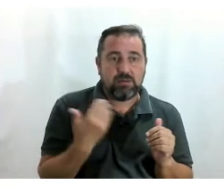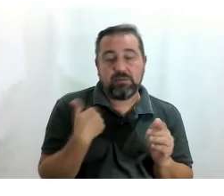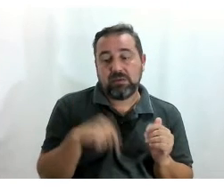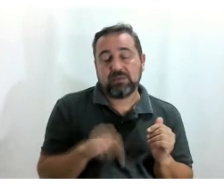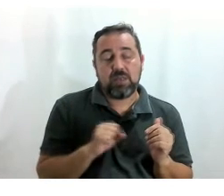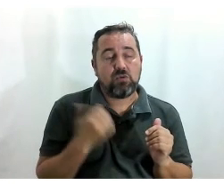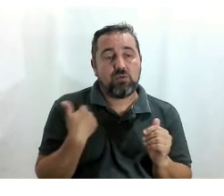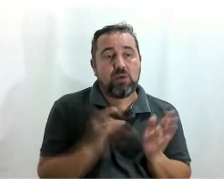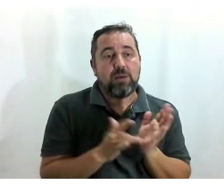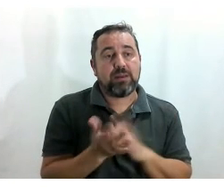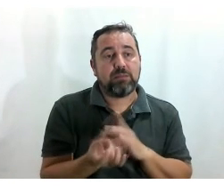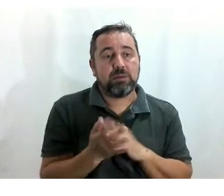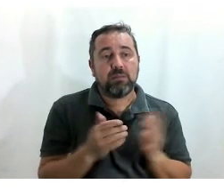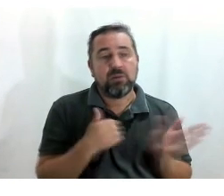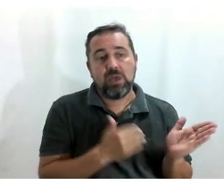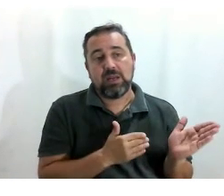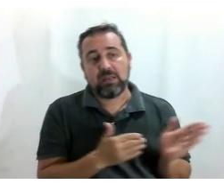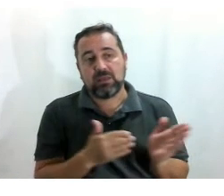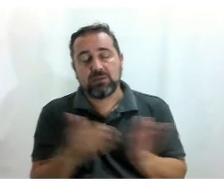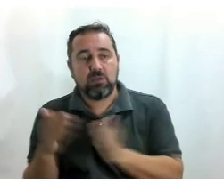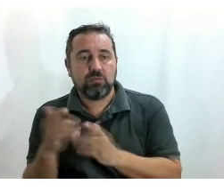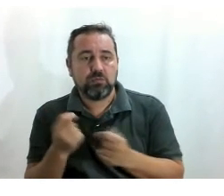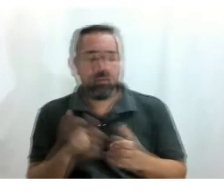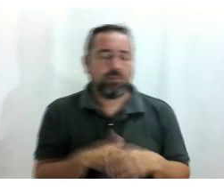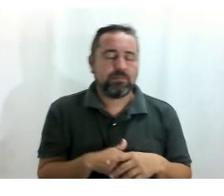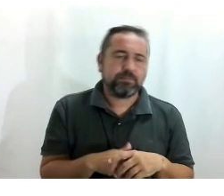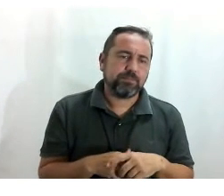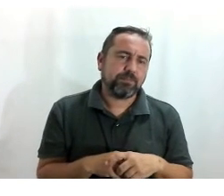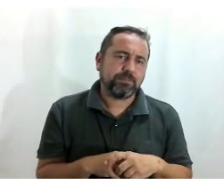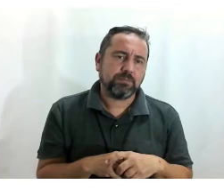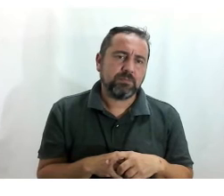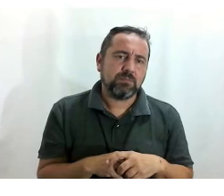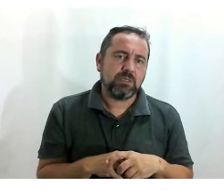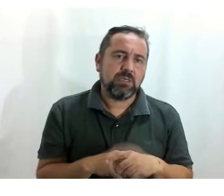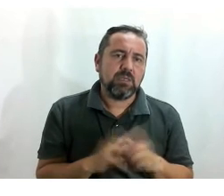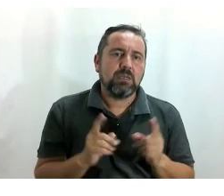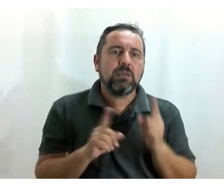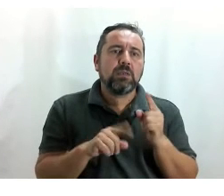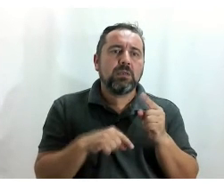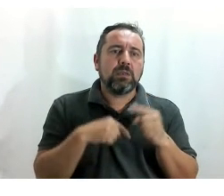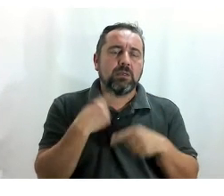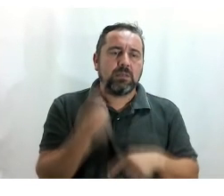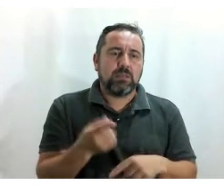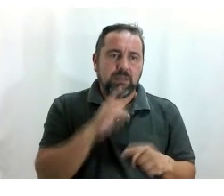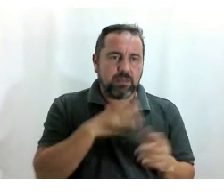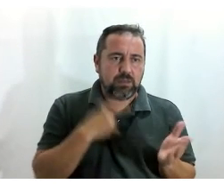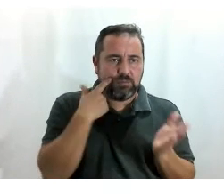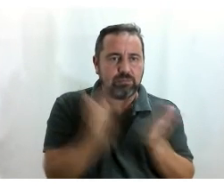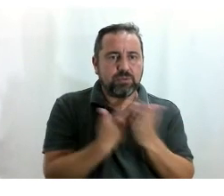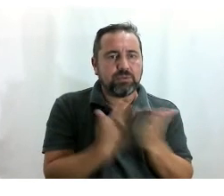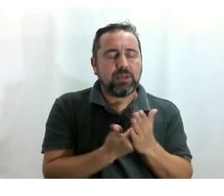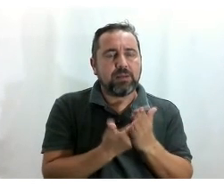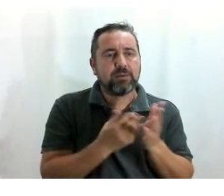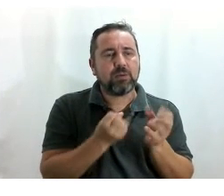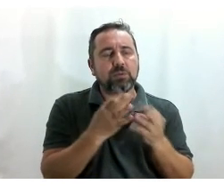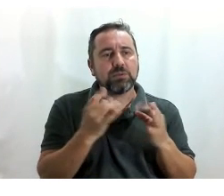este año, pero se han retrasado un poco. A continuación voy a tratar de mostrar algunos ensayos